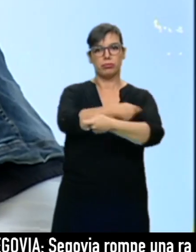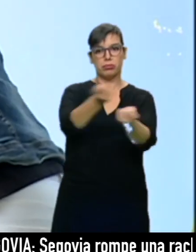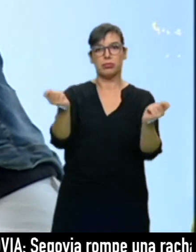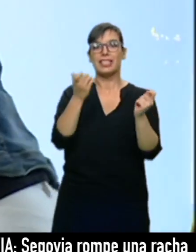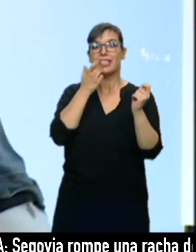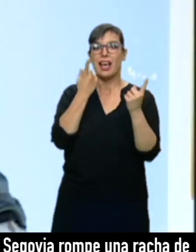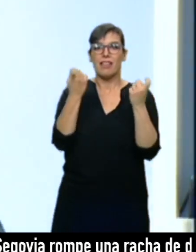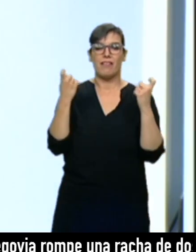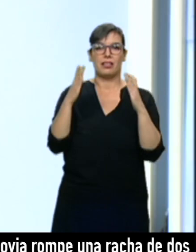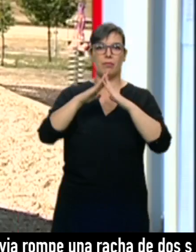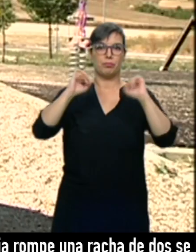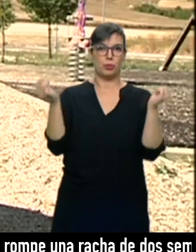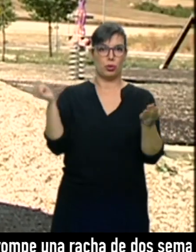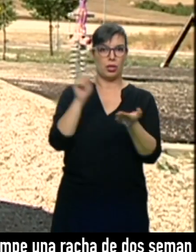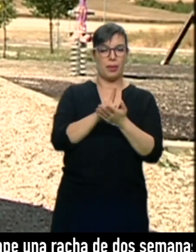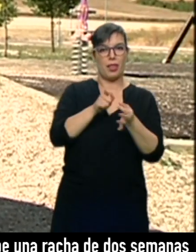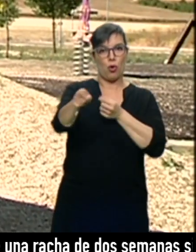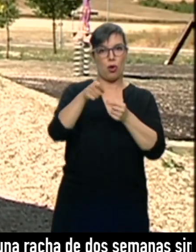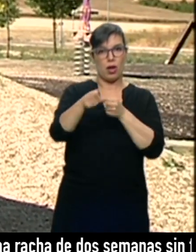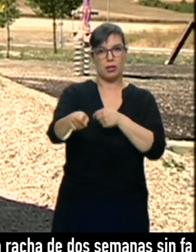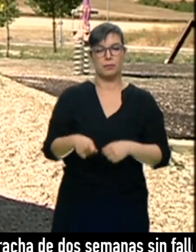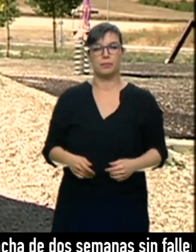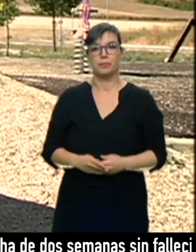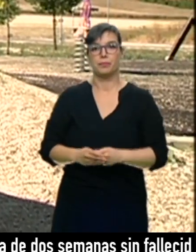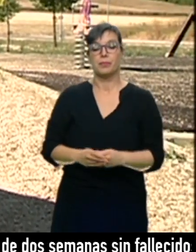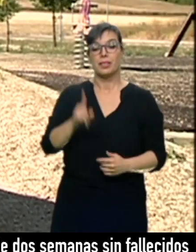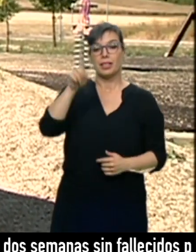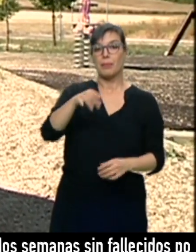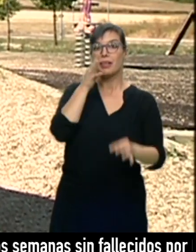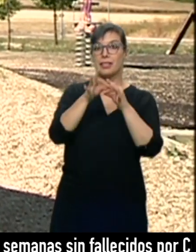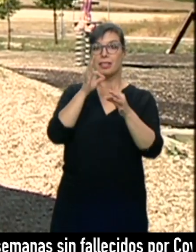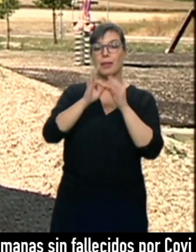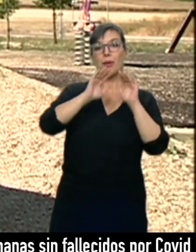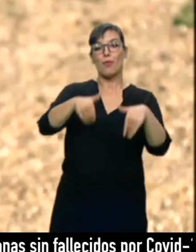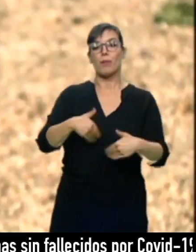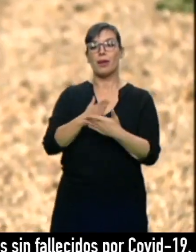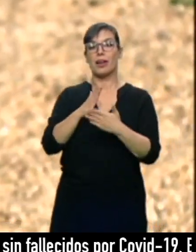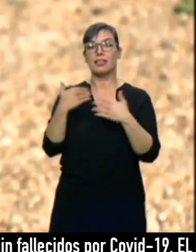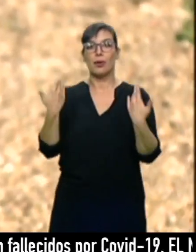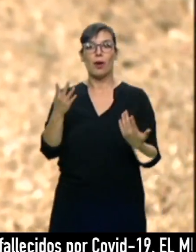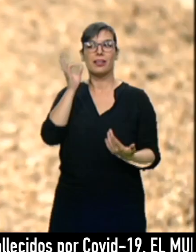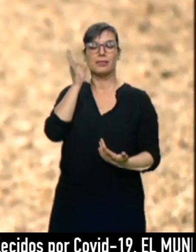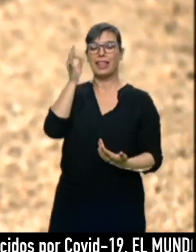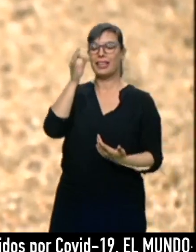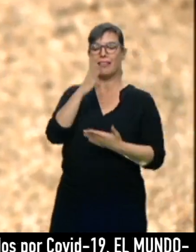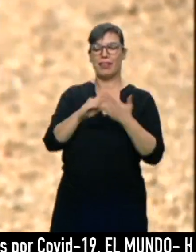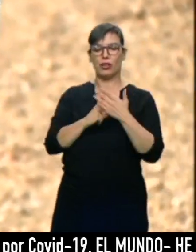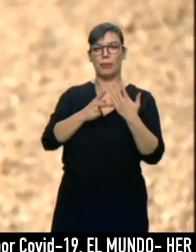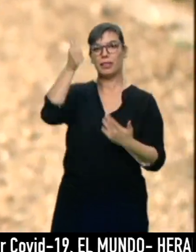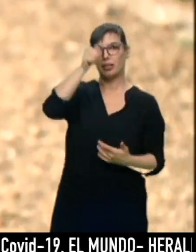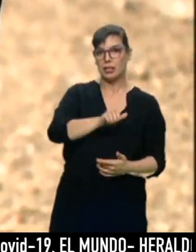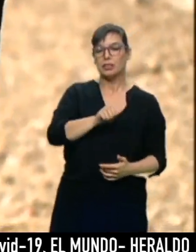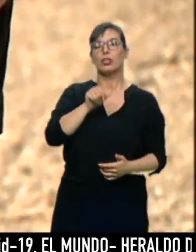necesario. Quien también volverá a las clases en septiembre será Rodrigo. Tiene 12 años y padece disfasia,